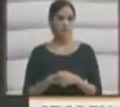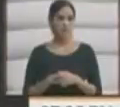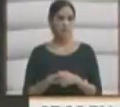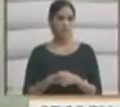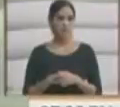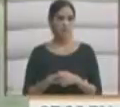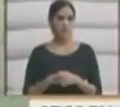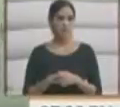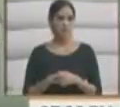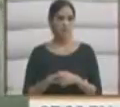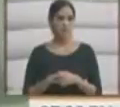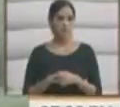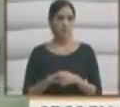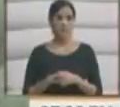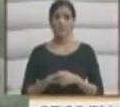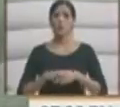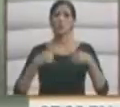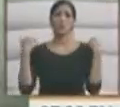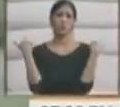cualquier parte. Venga, si hay harina, por coño.